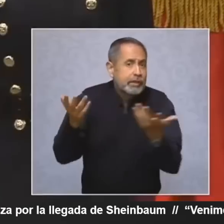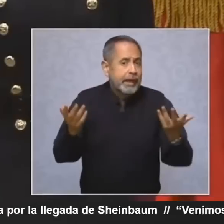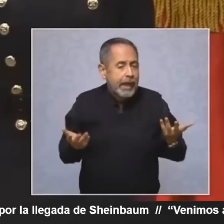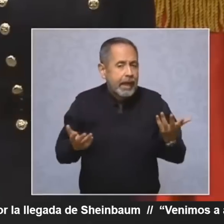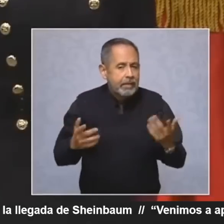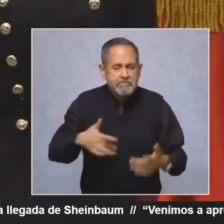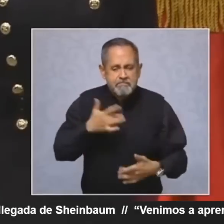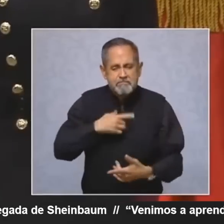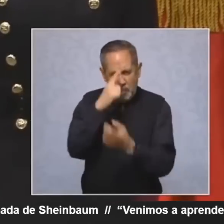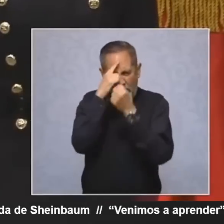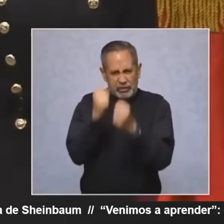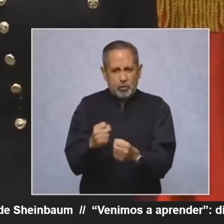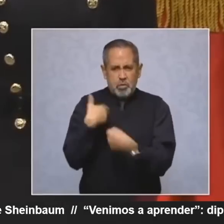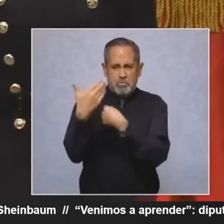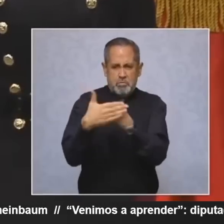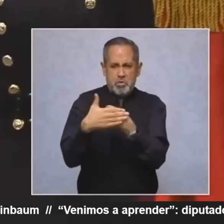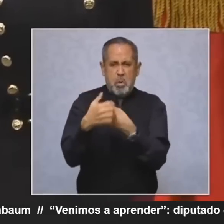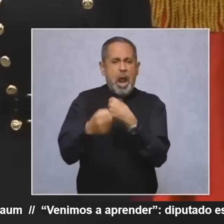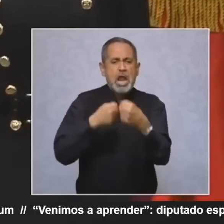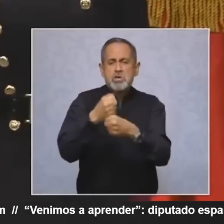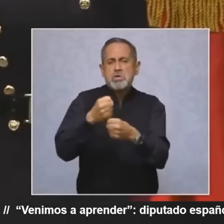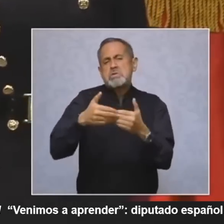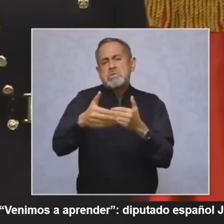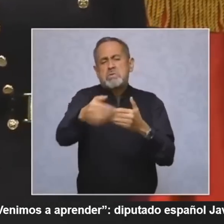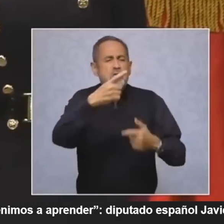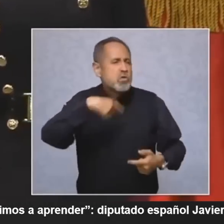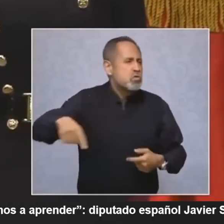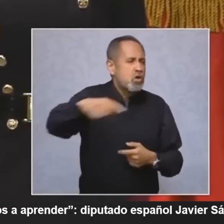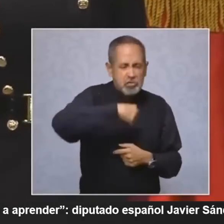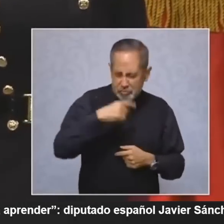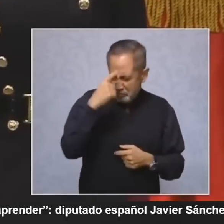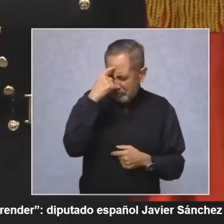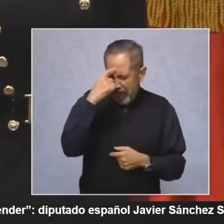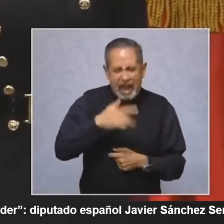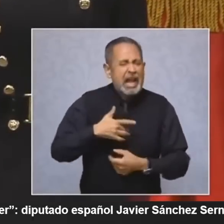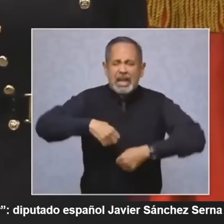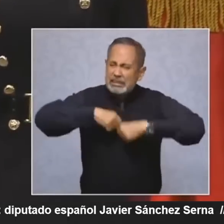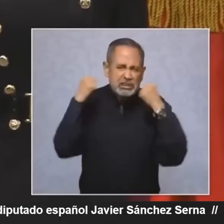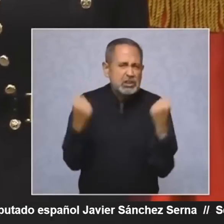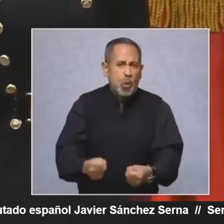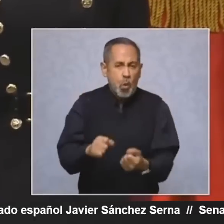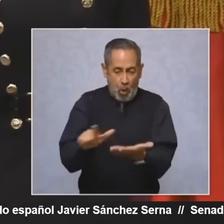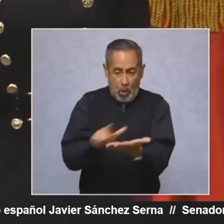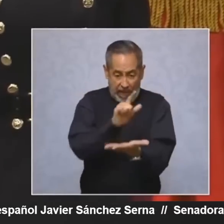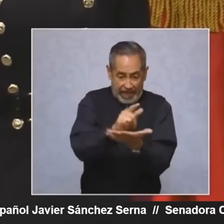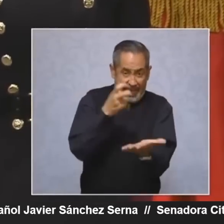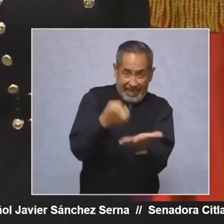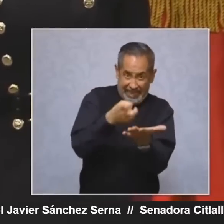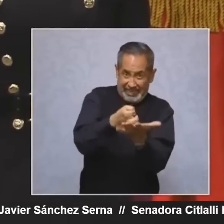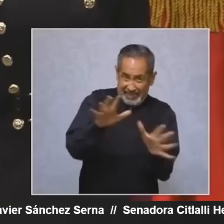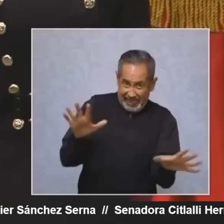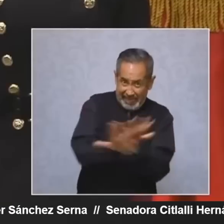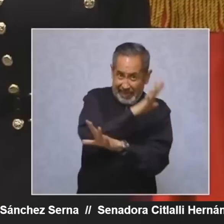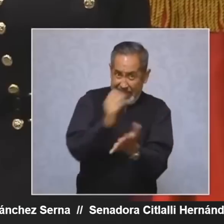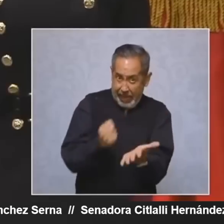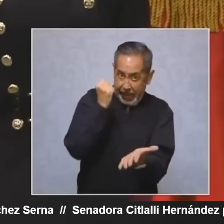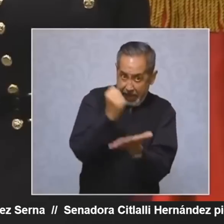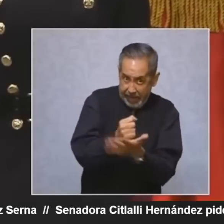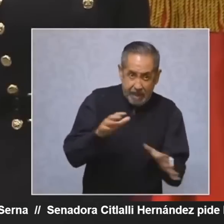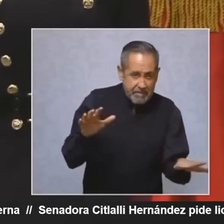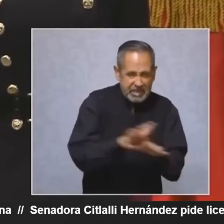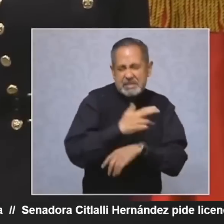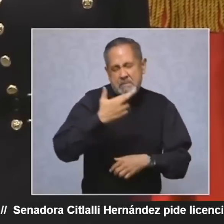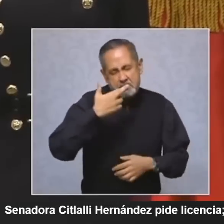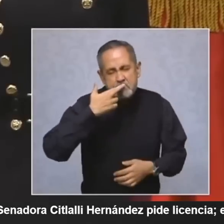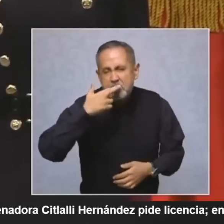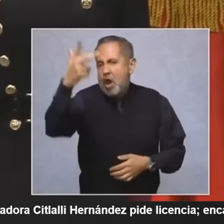unos años todas y todos estaremos convencidos que esta reforma es lo mejor. Aprovecho para decirle